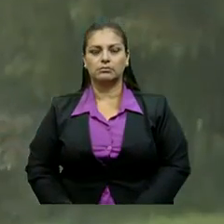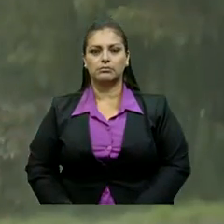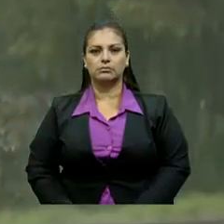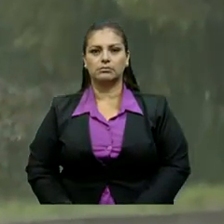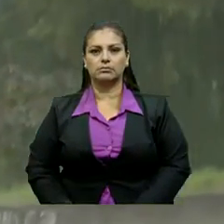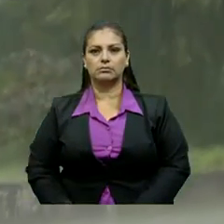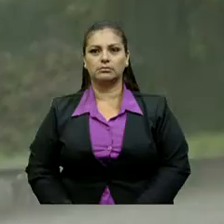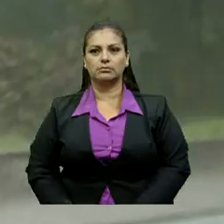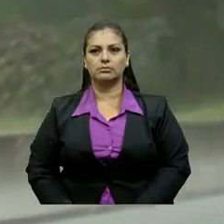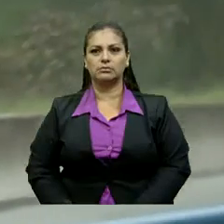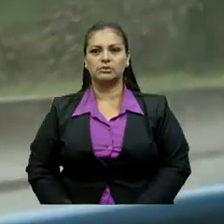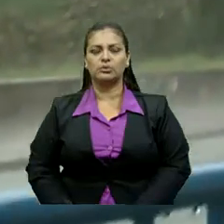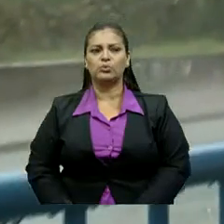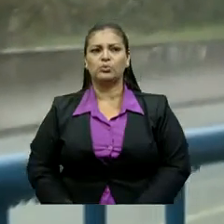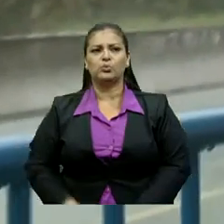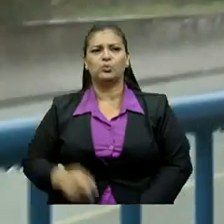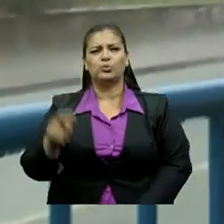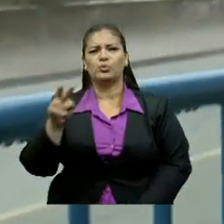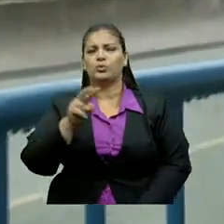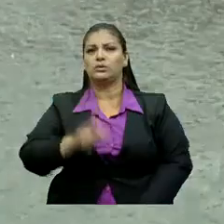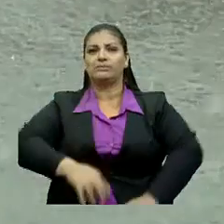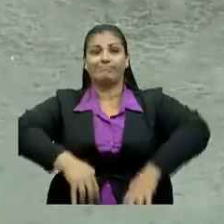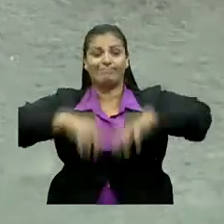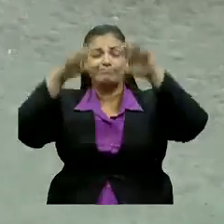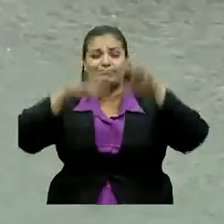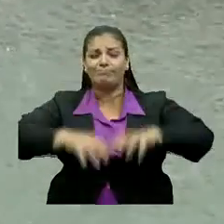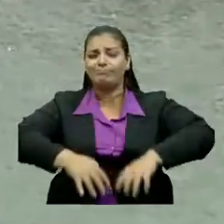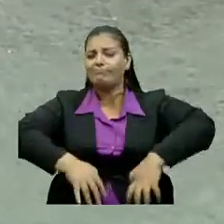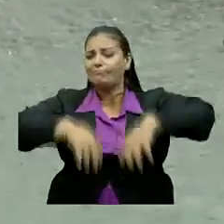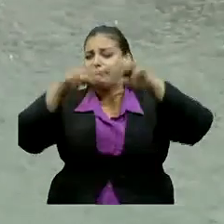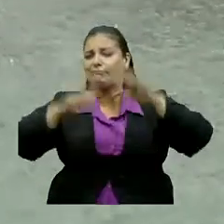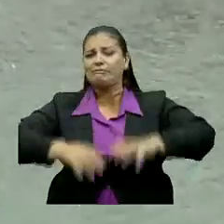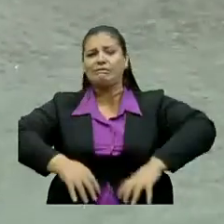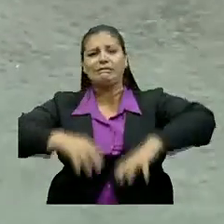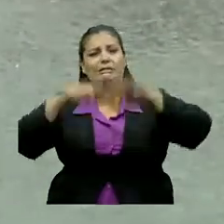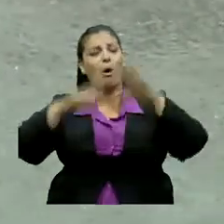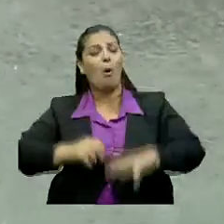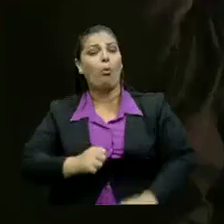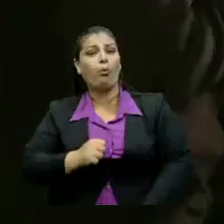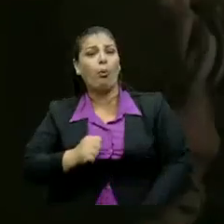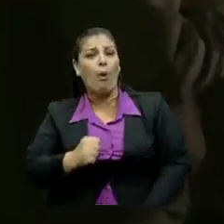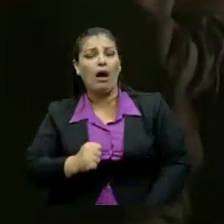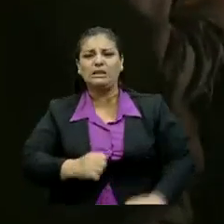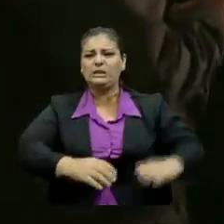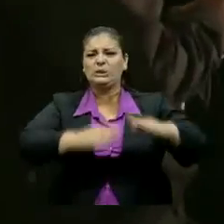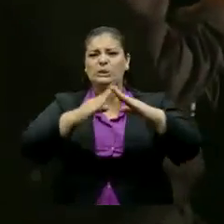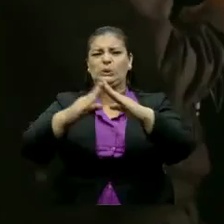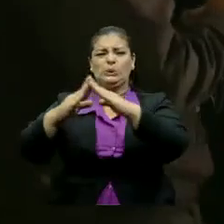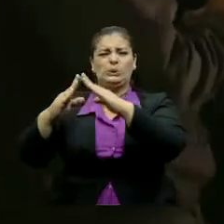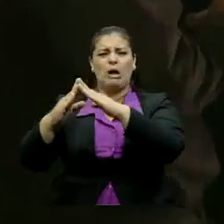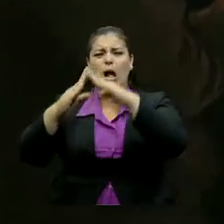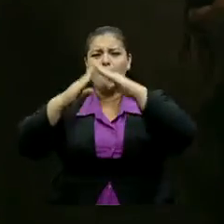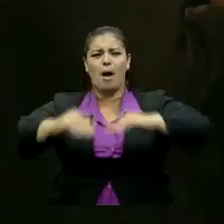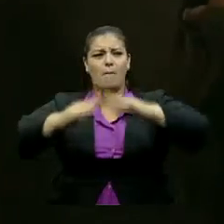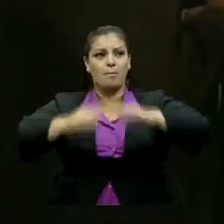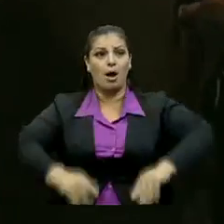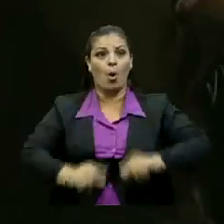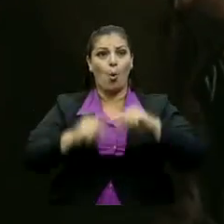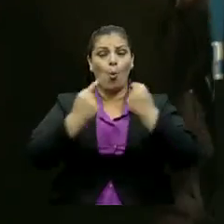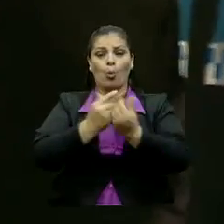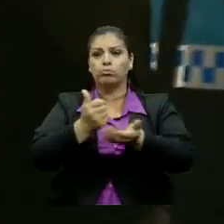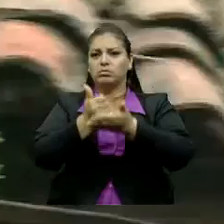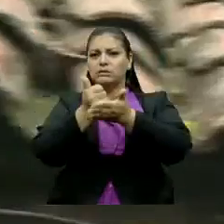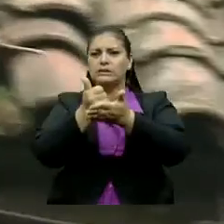Esperan que San Pedro cierre la llave para evitar más desgracias. El fuerte temporal ha puesto en apuros a rescatistas de los organismos de socorro y